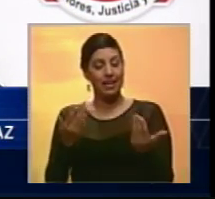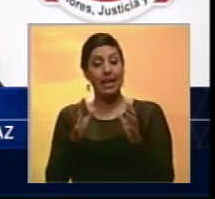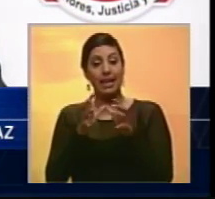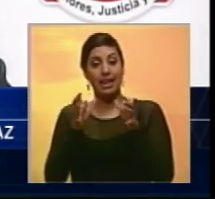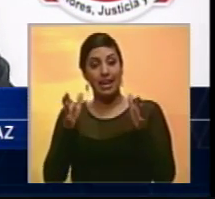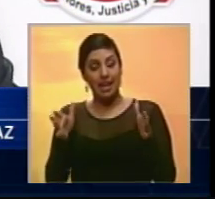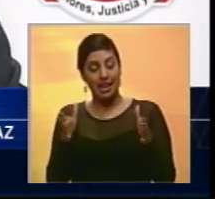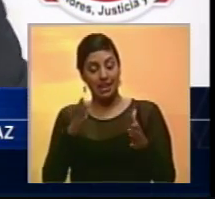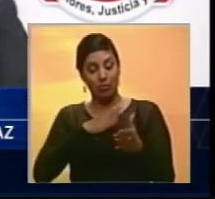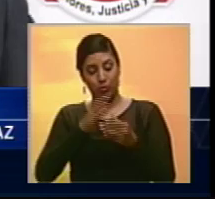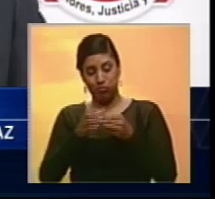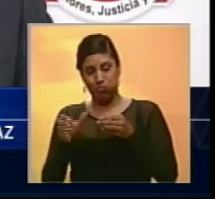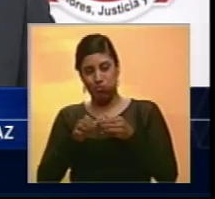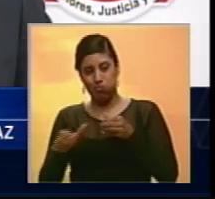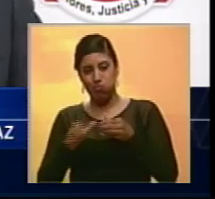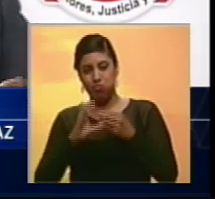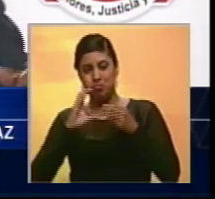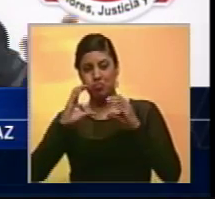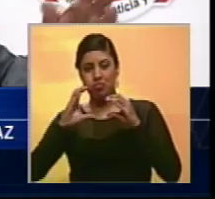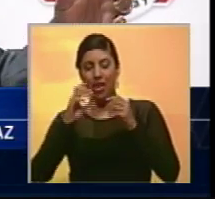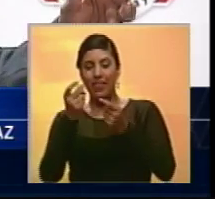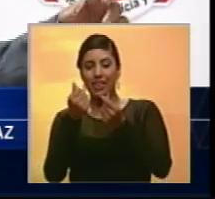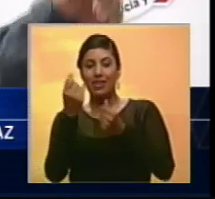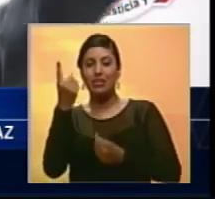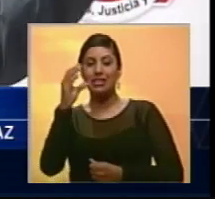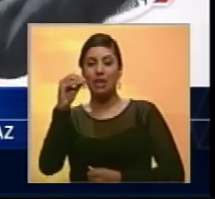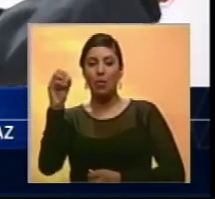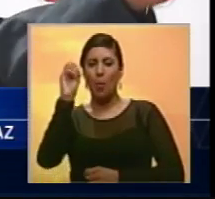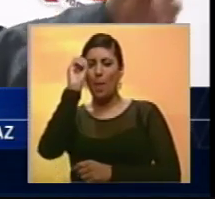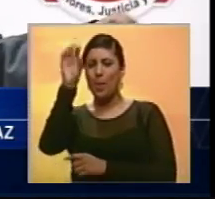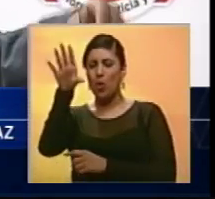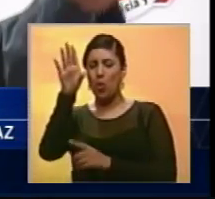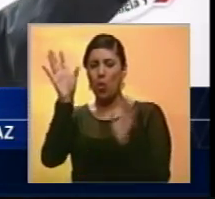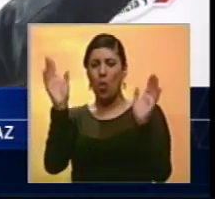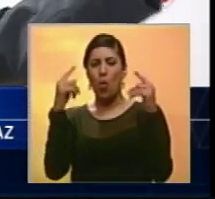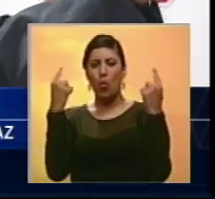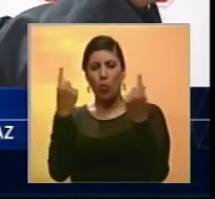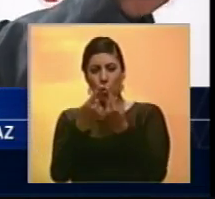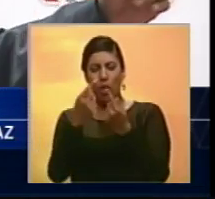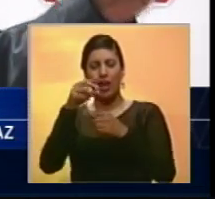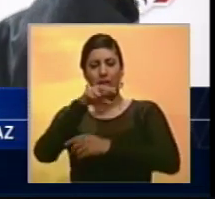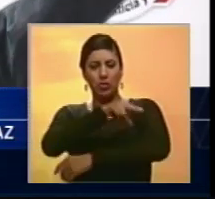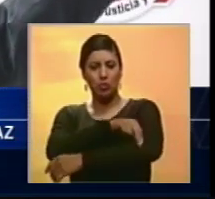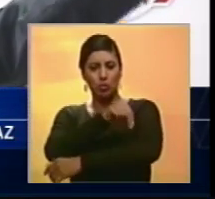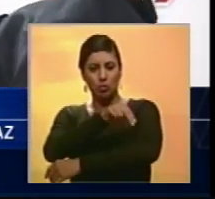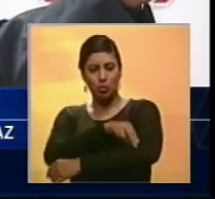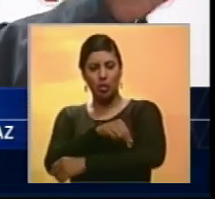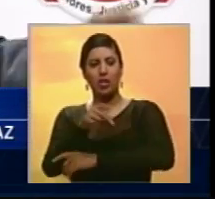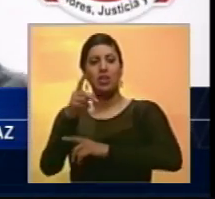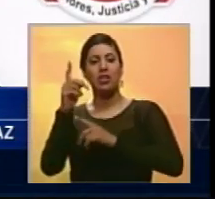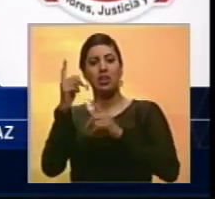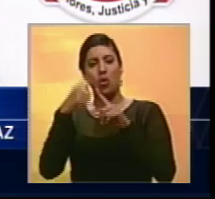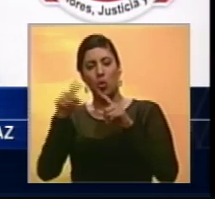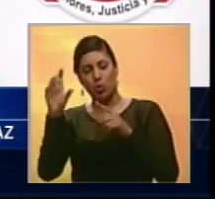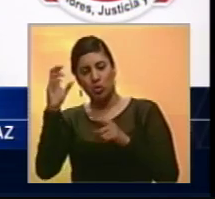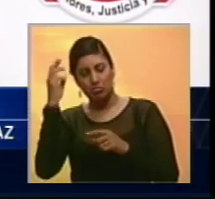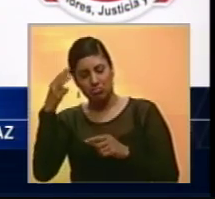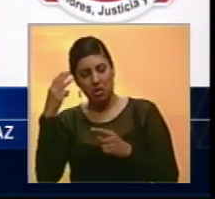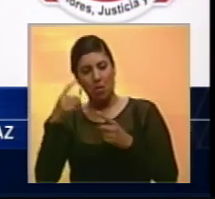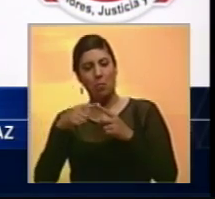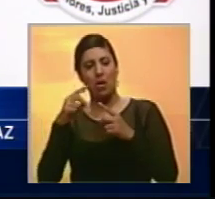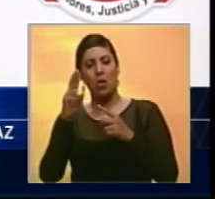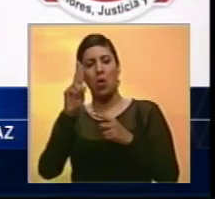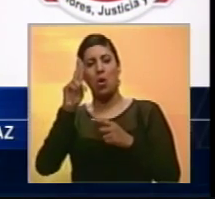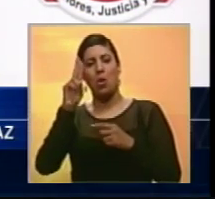grandes cantidades de dinero han sido depositadas en galpones en Suiza, en Polonia, en